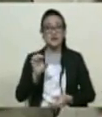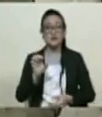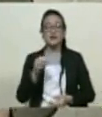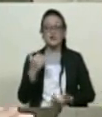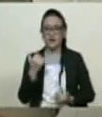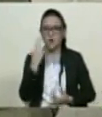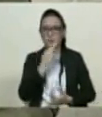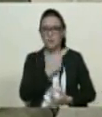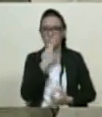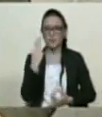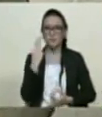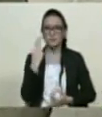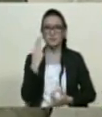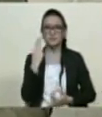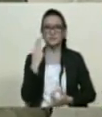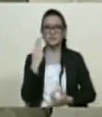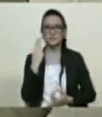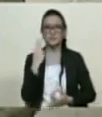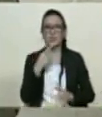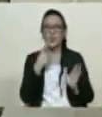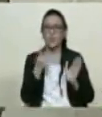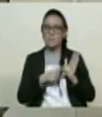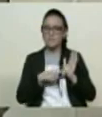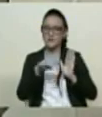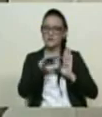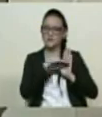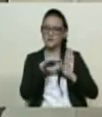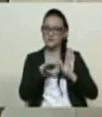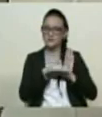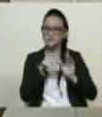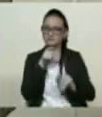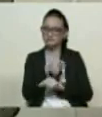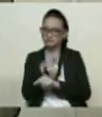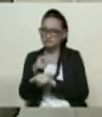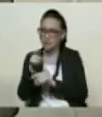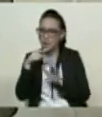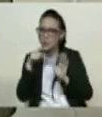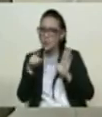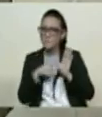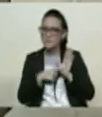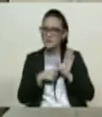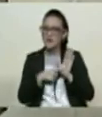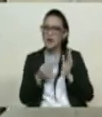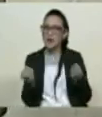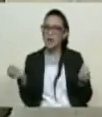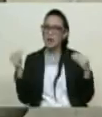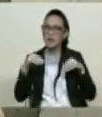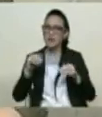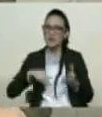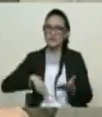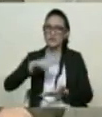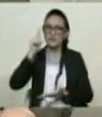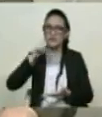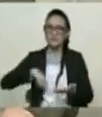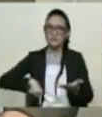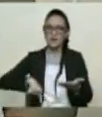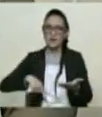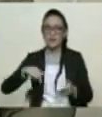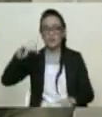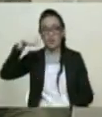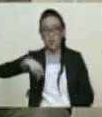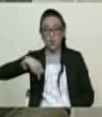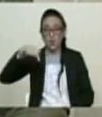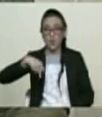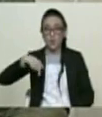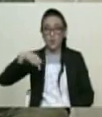comprometido unánimemente para cumplir y hacer cumplir en los acuerdos firmados en el día de hoy